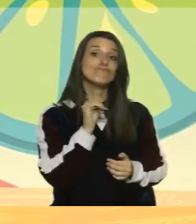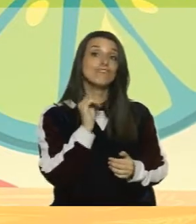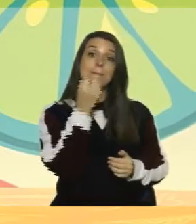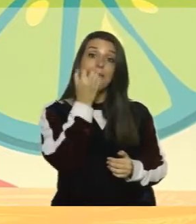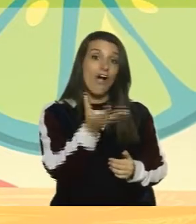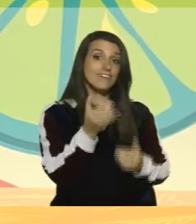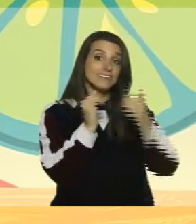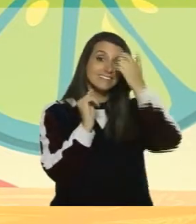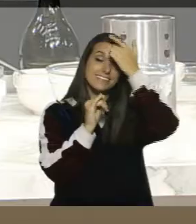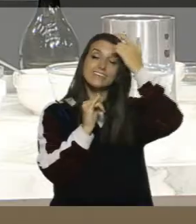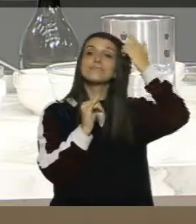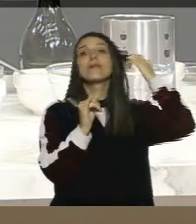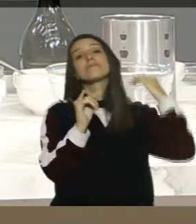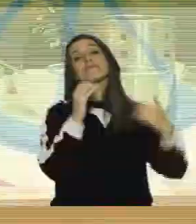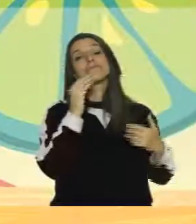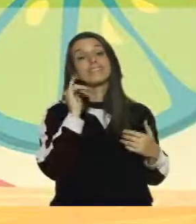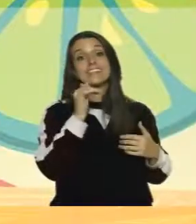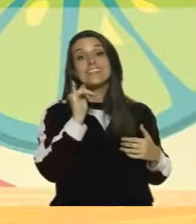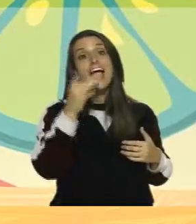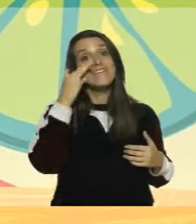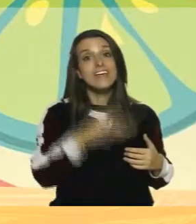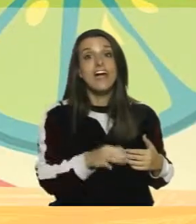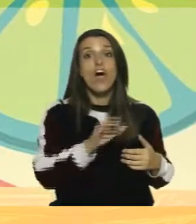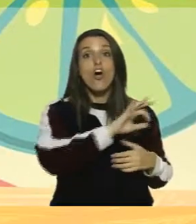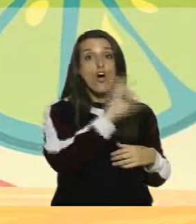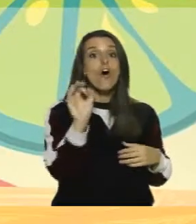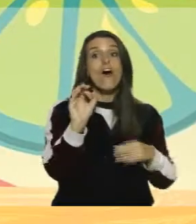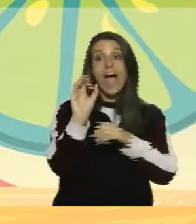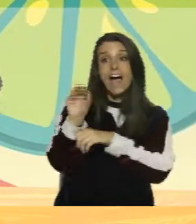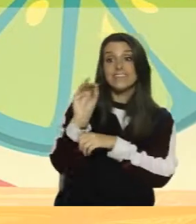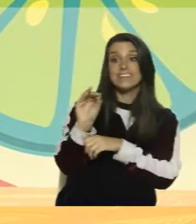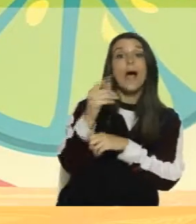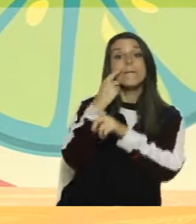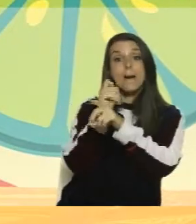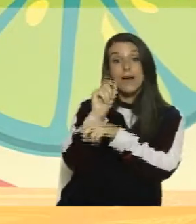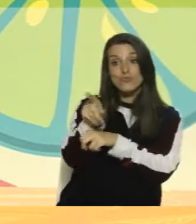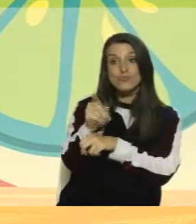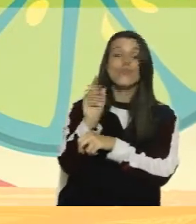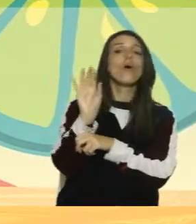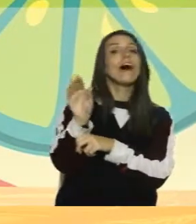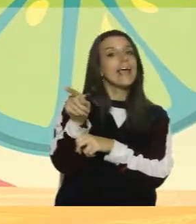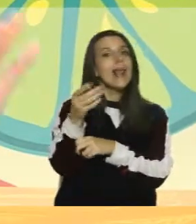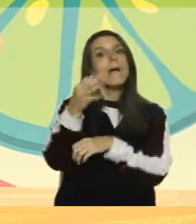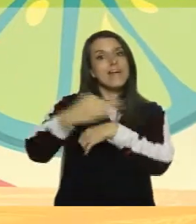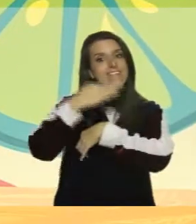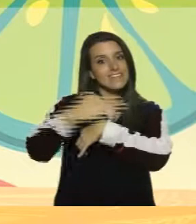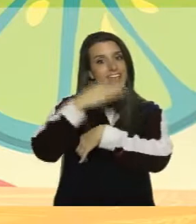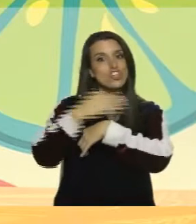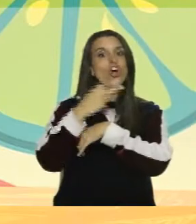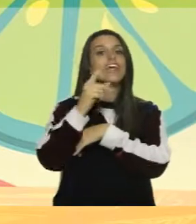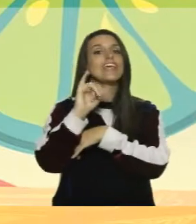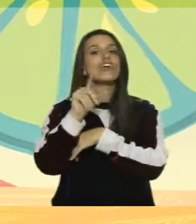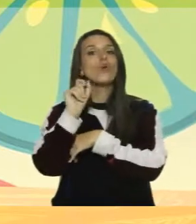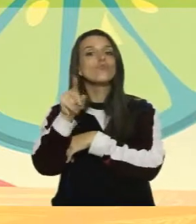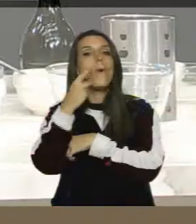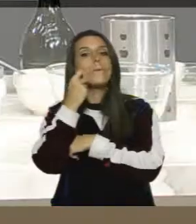mejor. Si está mirando, se muere. Es de verdad. Y si no, por favor, trasladale que mis agradecimientos, porque ese Kiko tips fue la madre